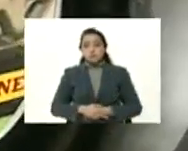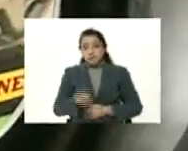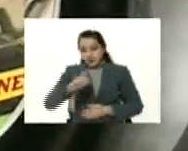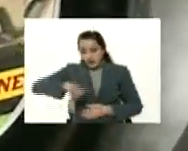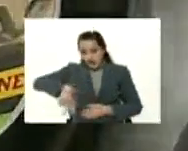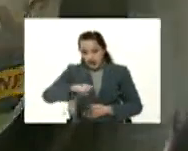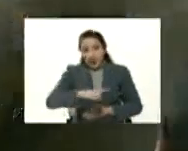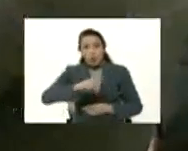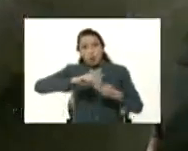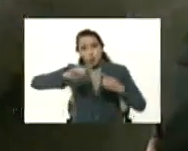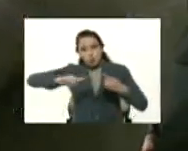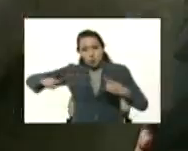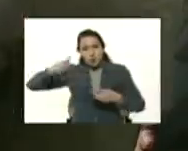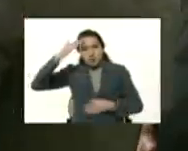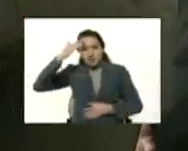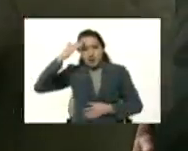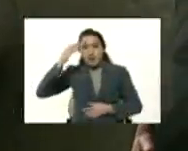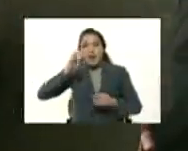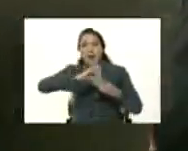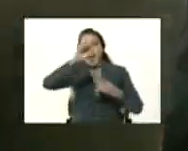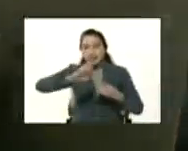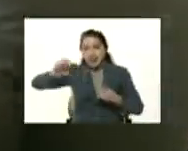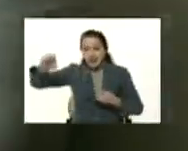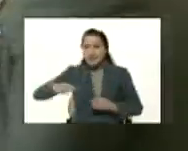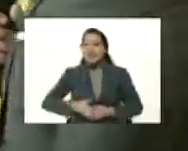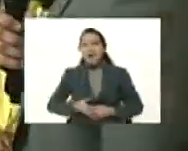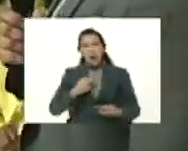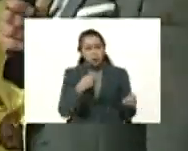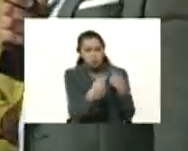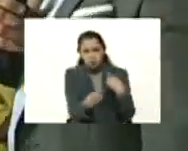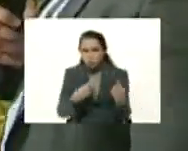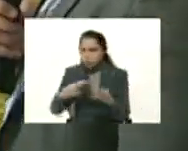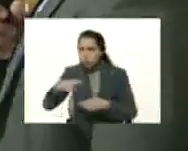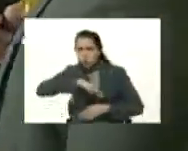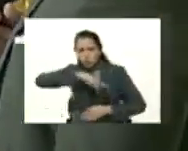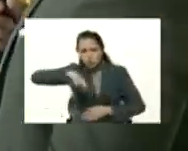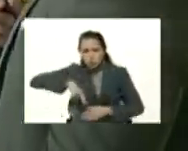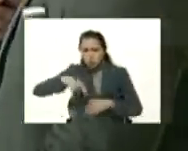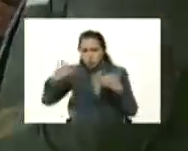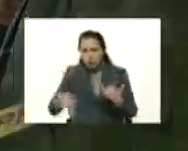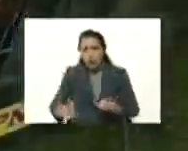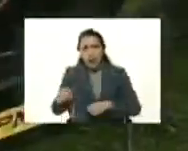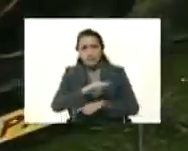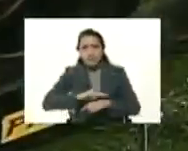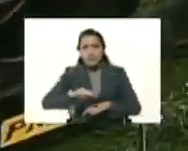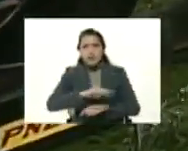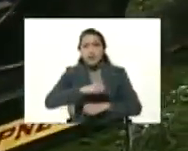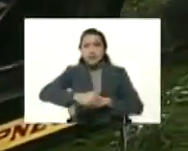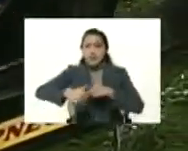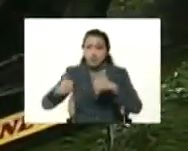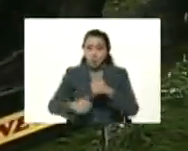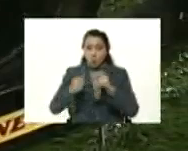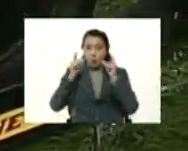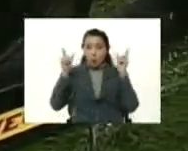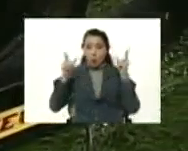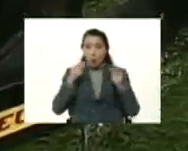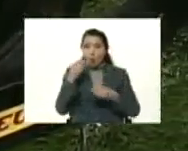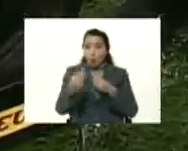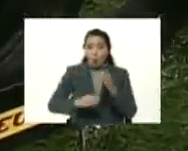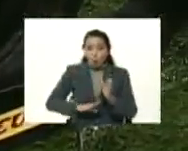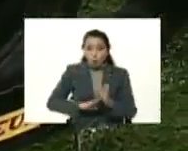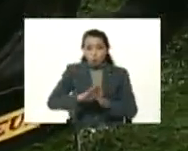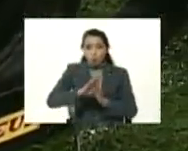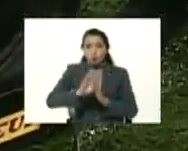las estadísticas, ellos mismos han mantenido una relación directa con nosotros en el viceministerio donde asombrosamente vamos a incremento y vamos a